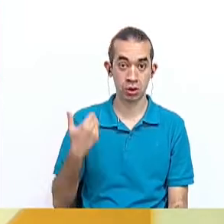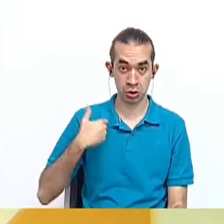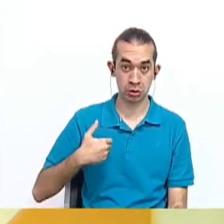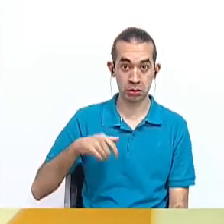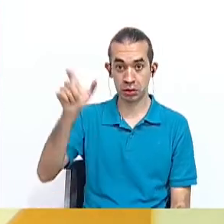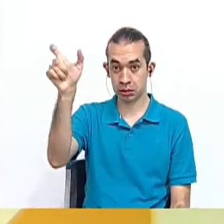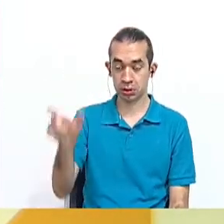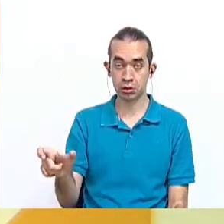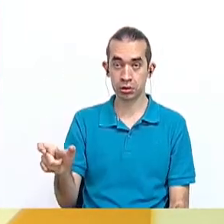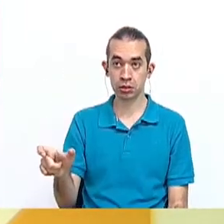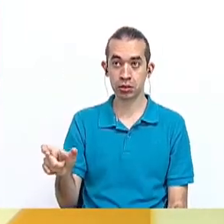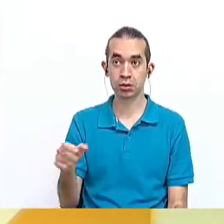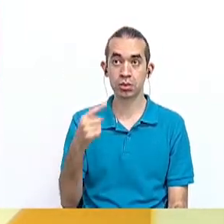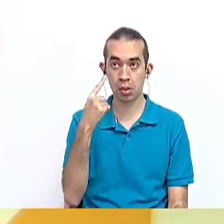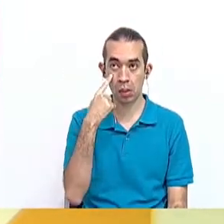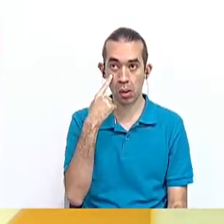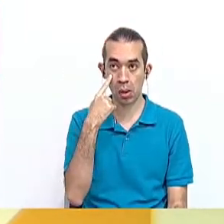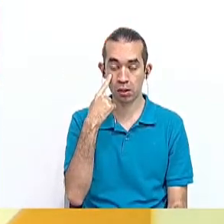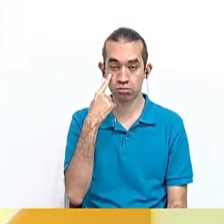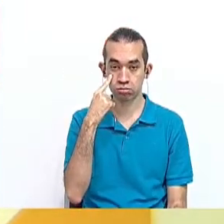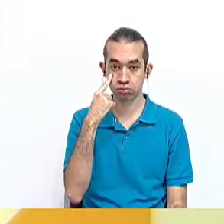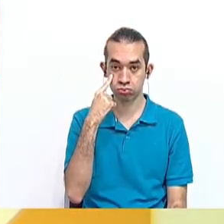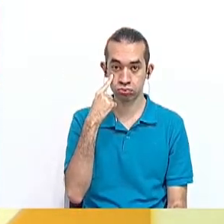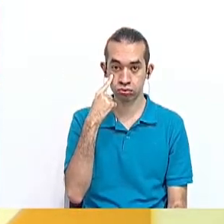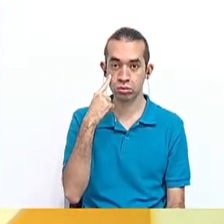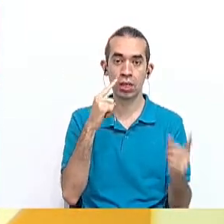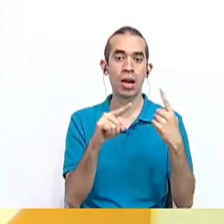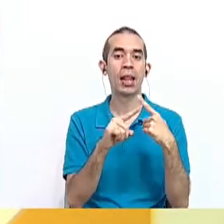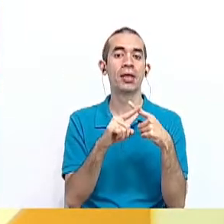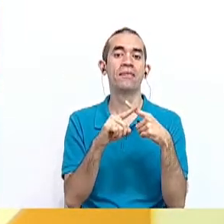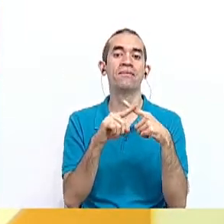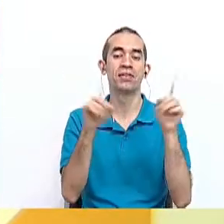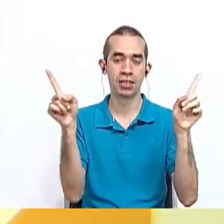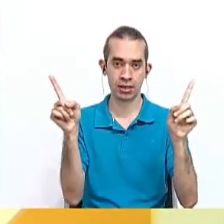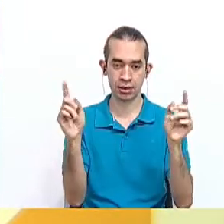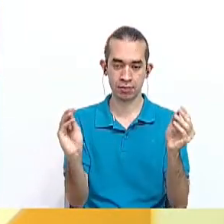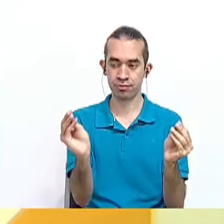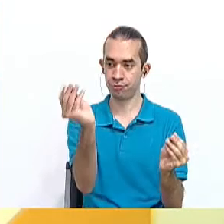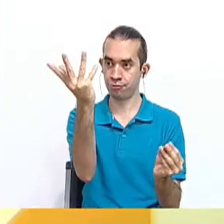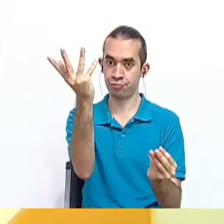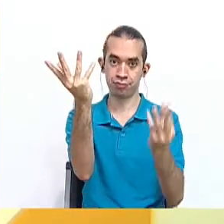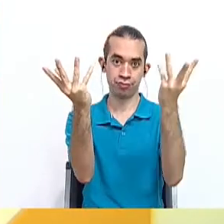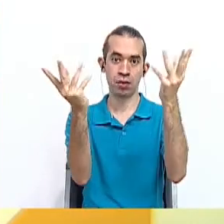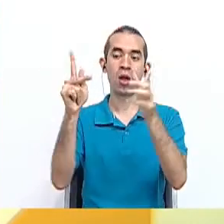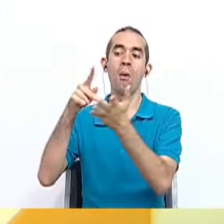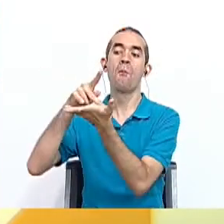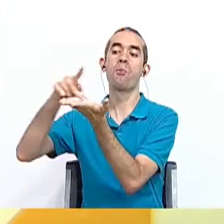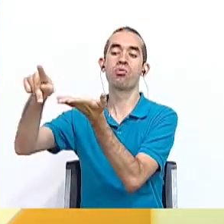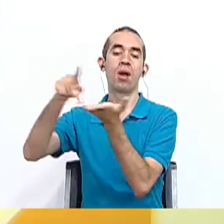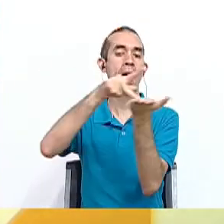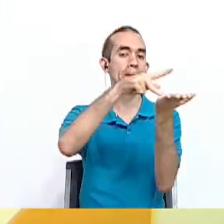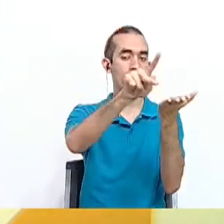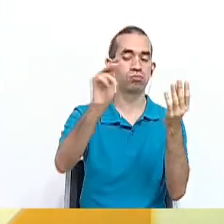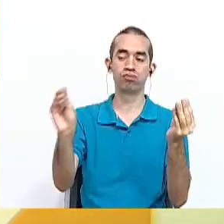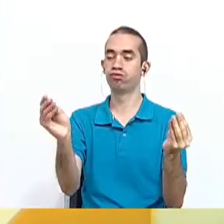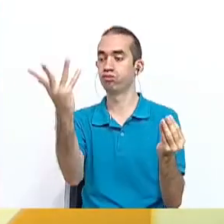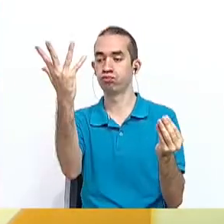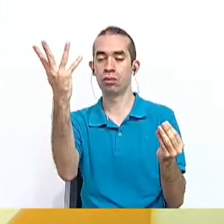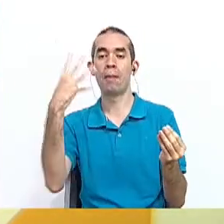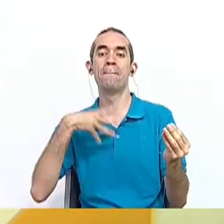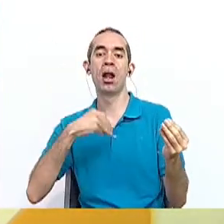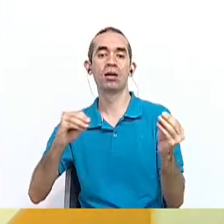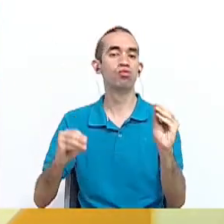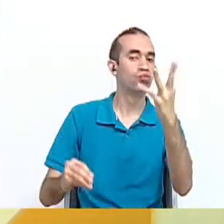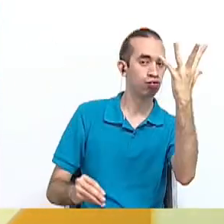Mendel combinó dos características o dos plantas de raza pura, una de flores blancas